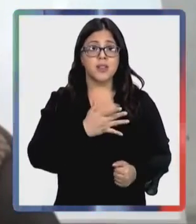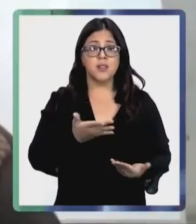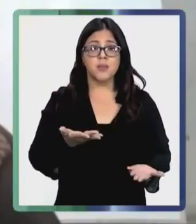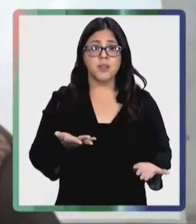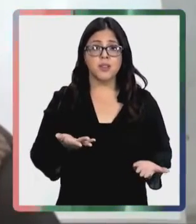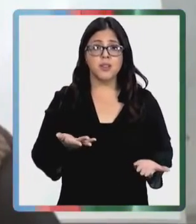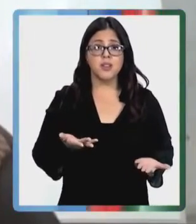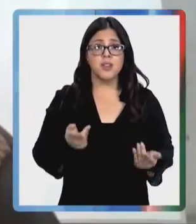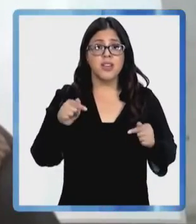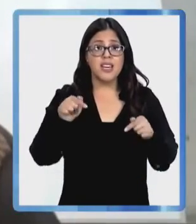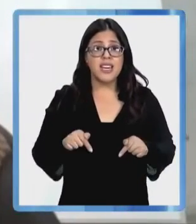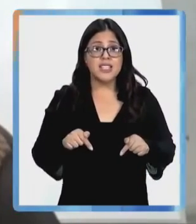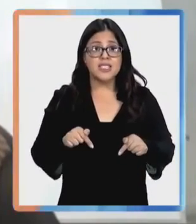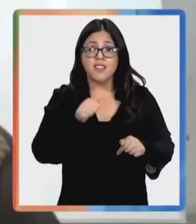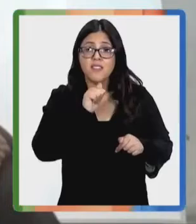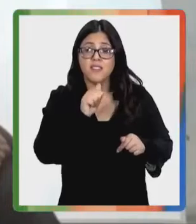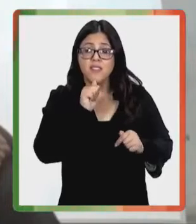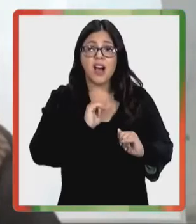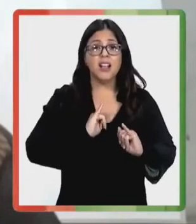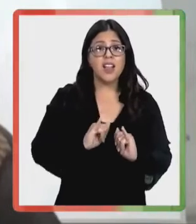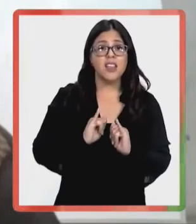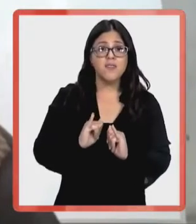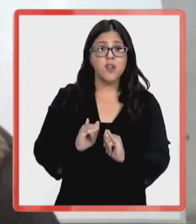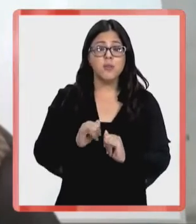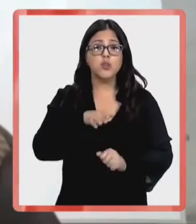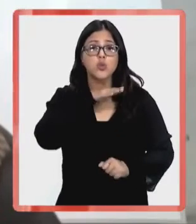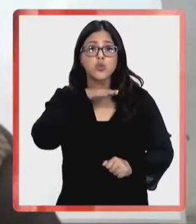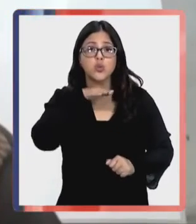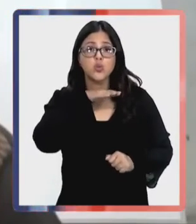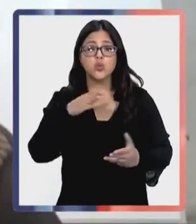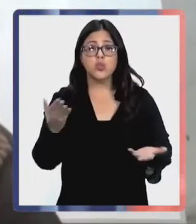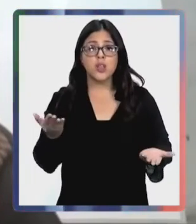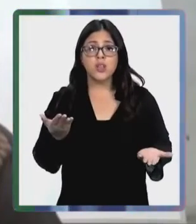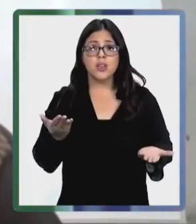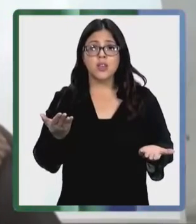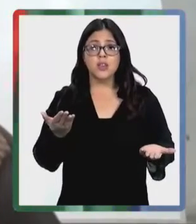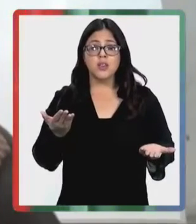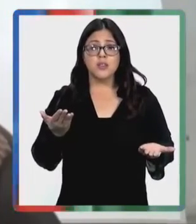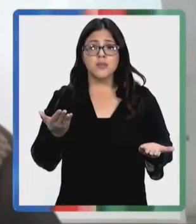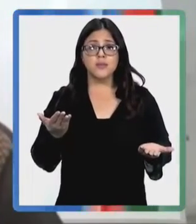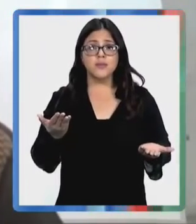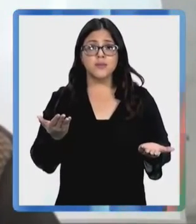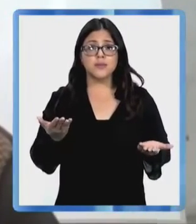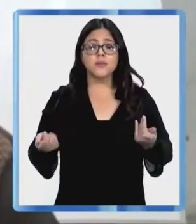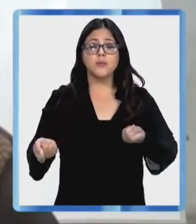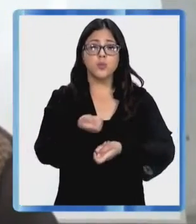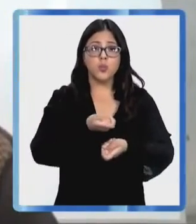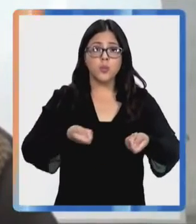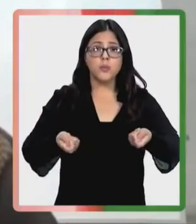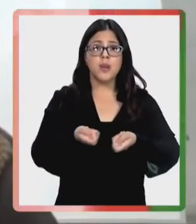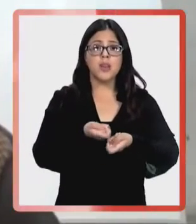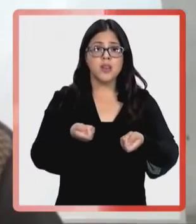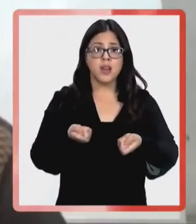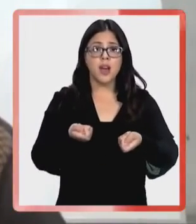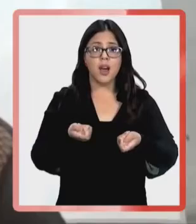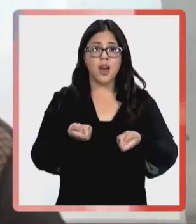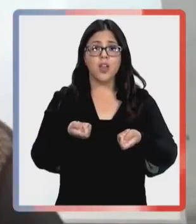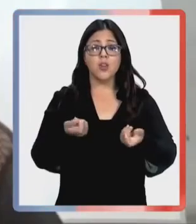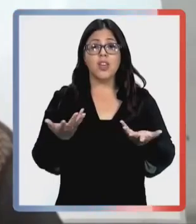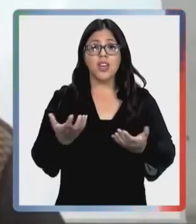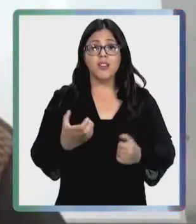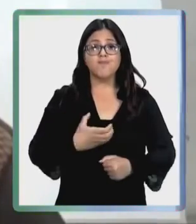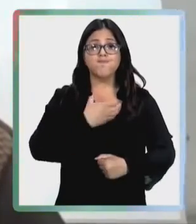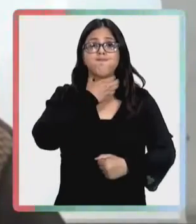que lamentablemente esa desinformación es utilizada por el mercado